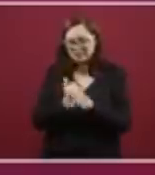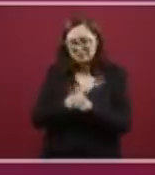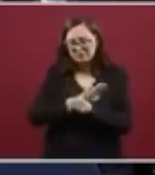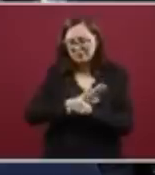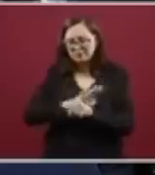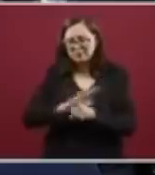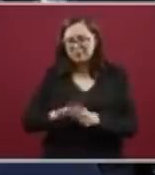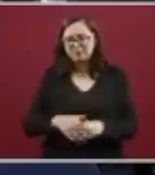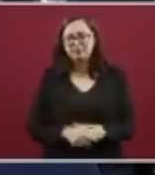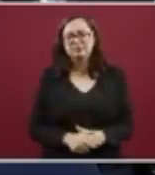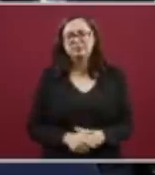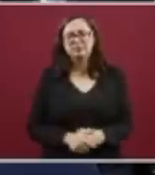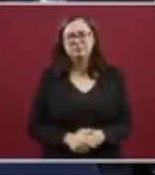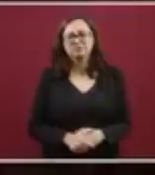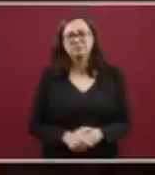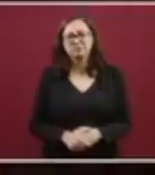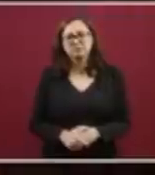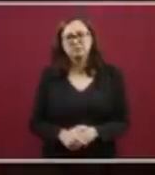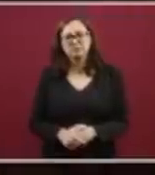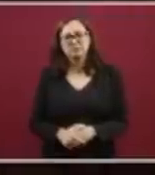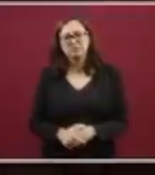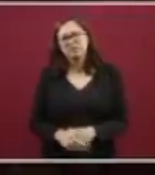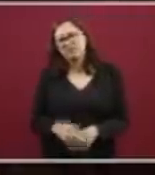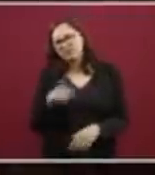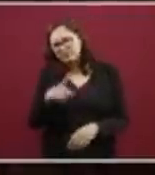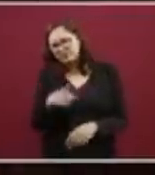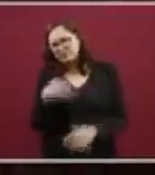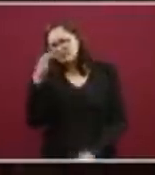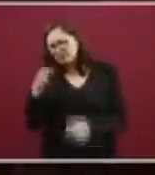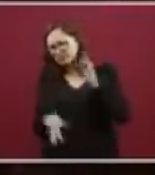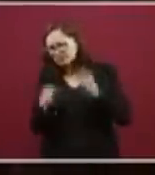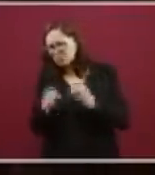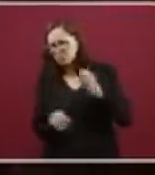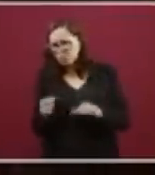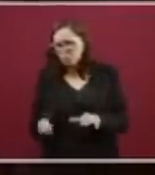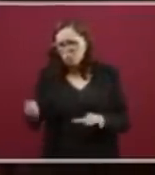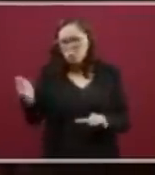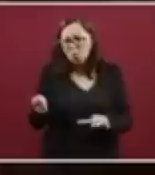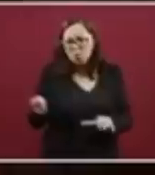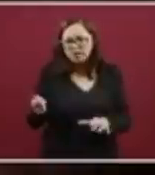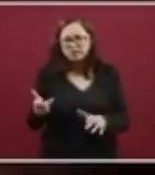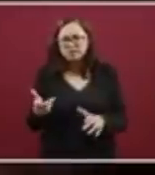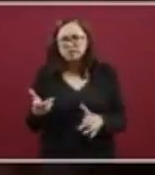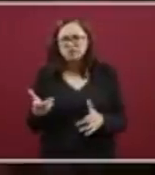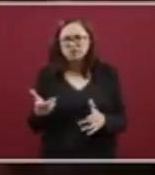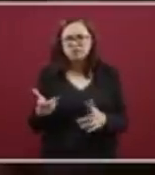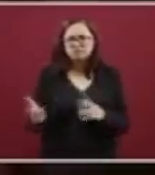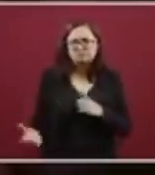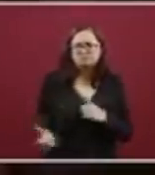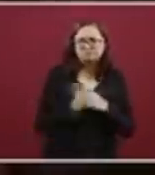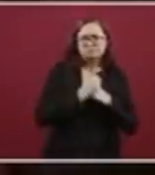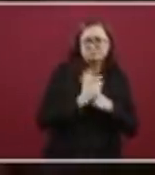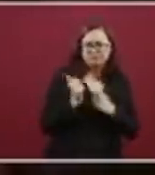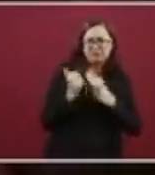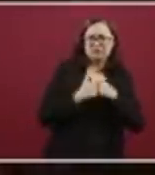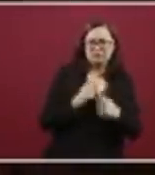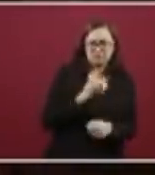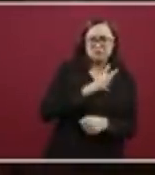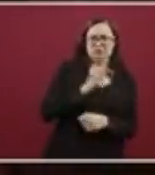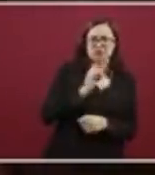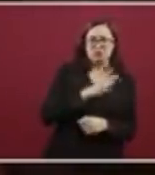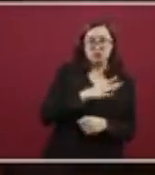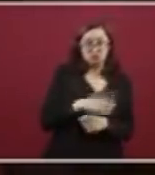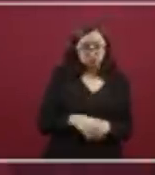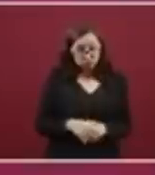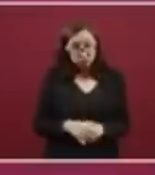En el caso contrario, ¿hay funcionarios impartidores de justicia que hayan pedido custodia por el miedo, por ejemplo, sí, en Jalisco? Sí, porque